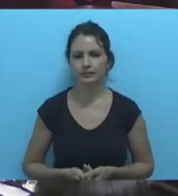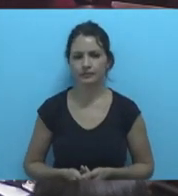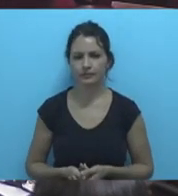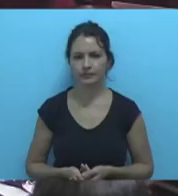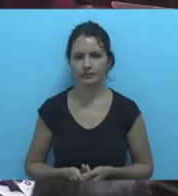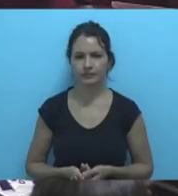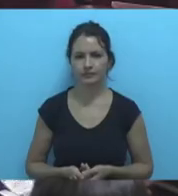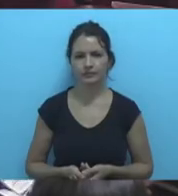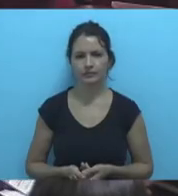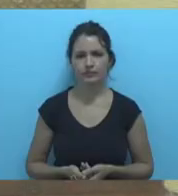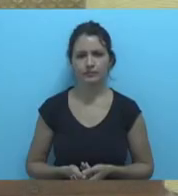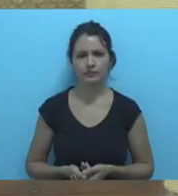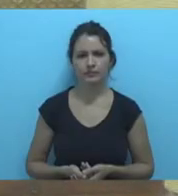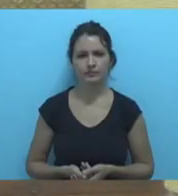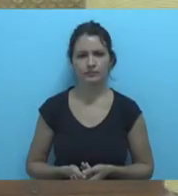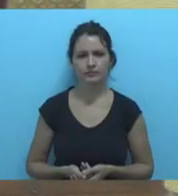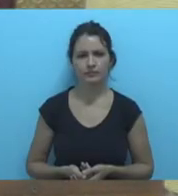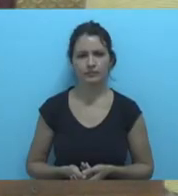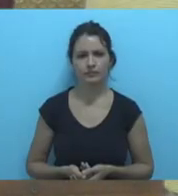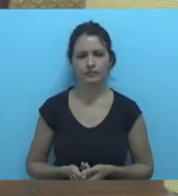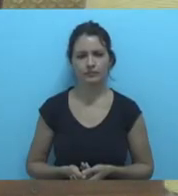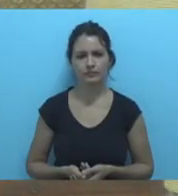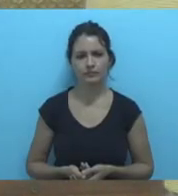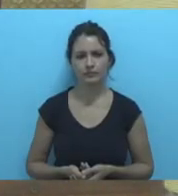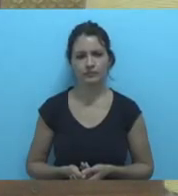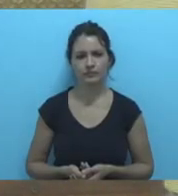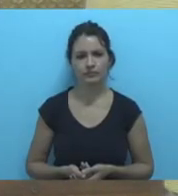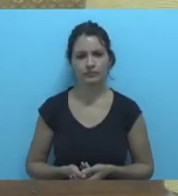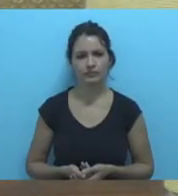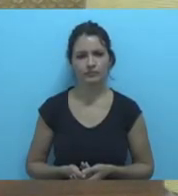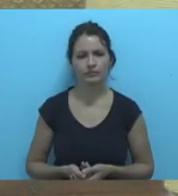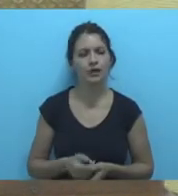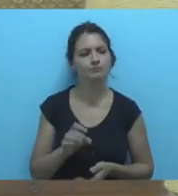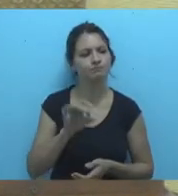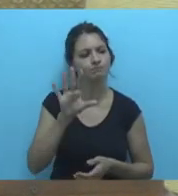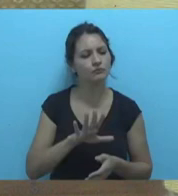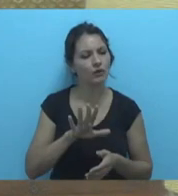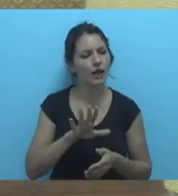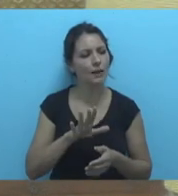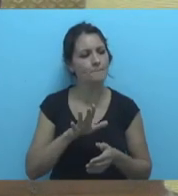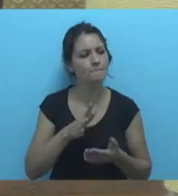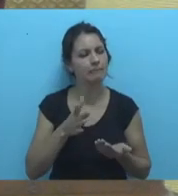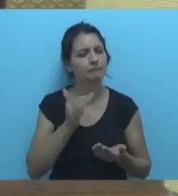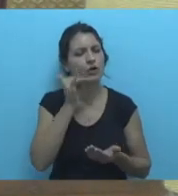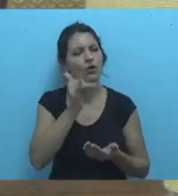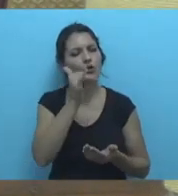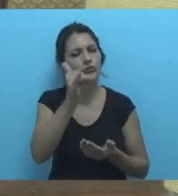un llamado de atención a todo lo que está ocurriendo con los sectores trabajadores de nuestra provincia.